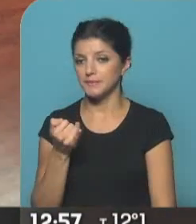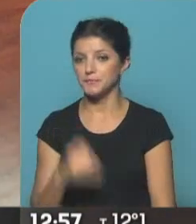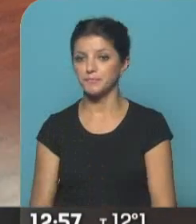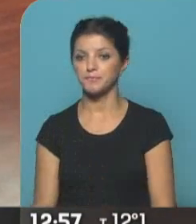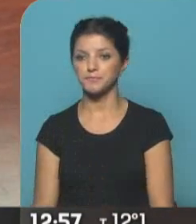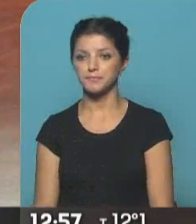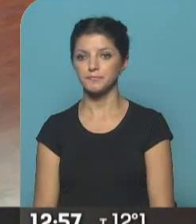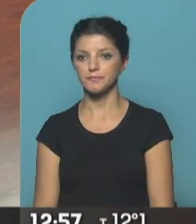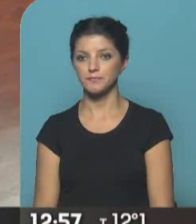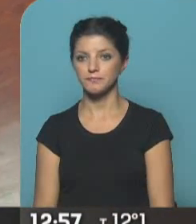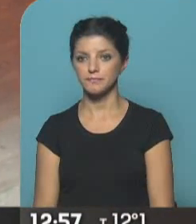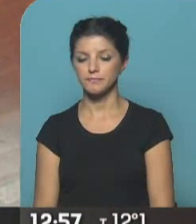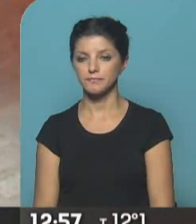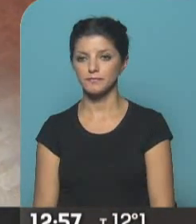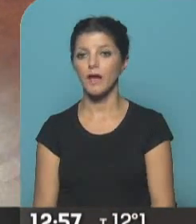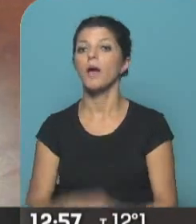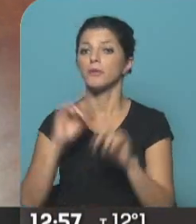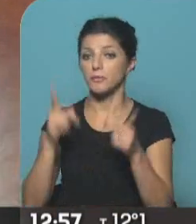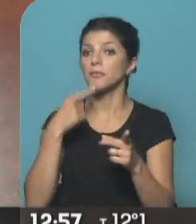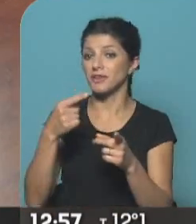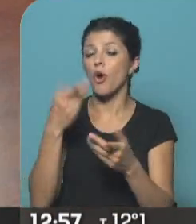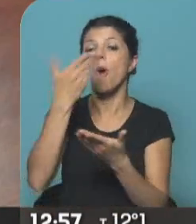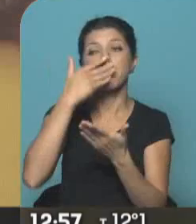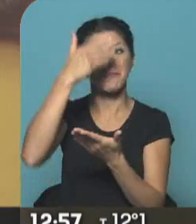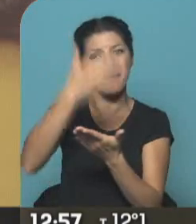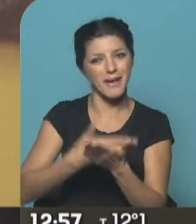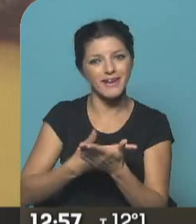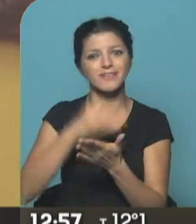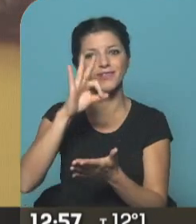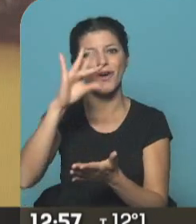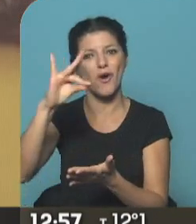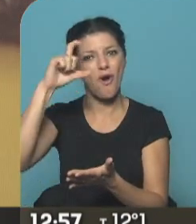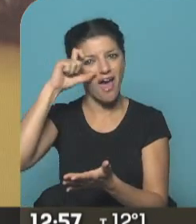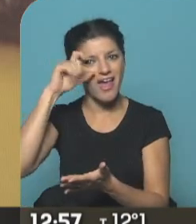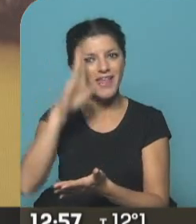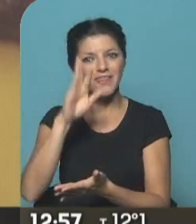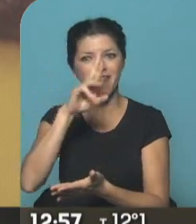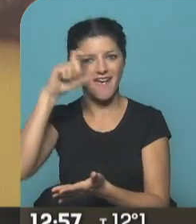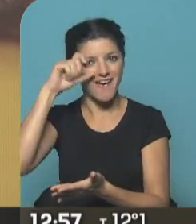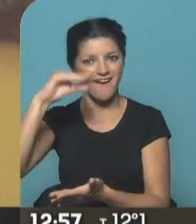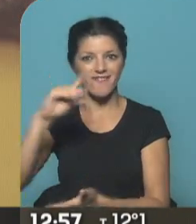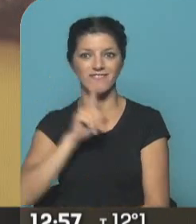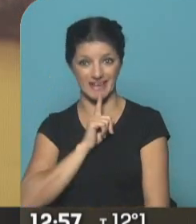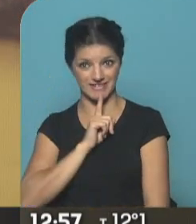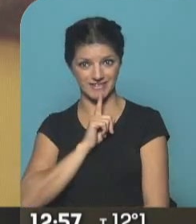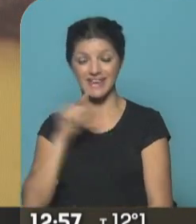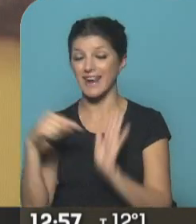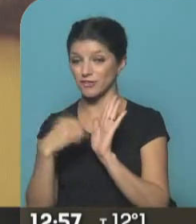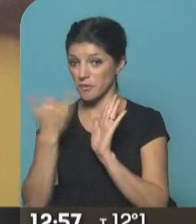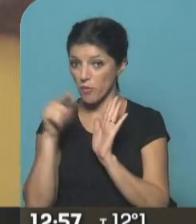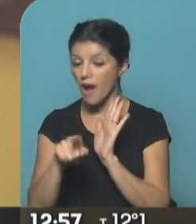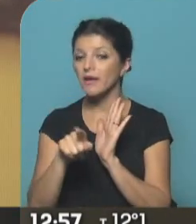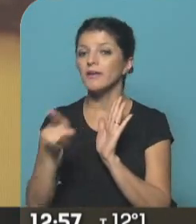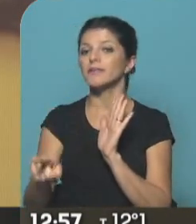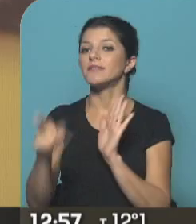revelado los papeles, o decir que tiene los papeles de Odebrecht. Y allí se acusa directamente al régimen de Nicolás Maduro de